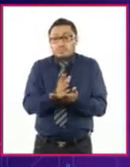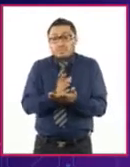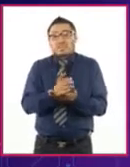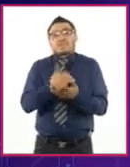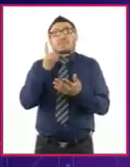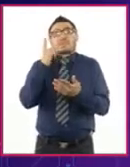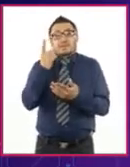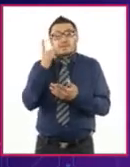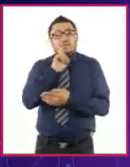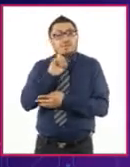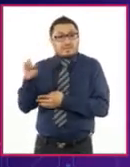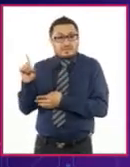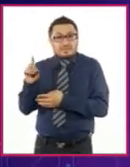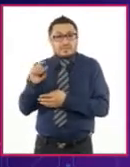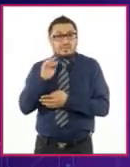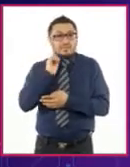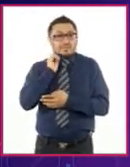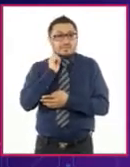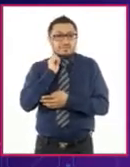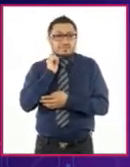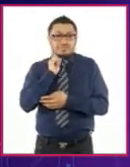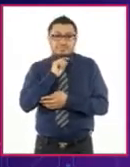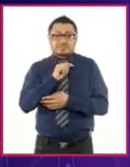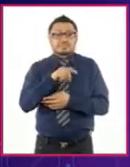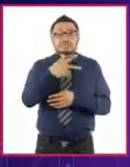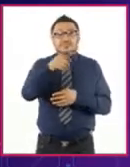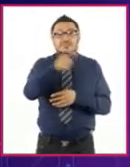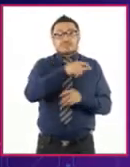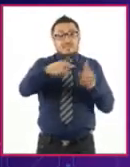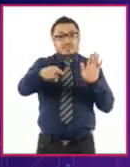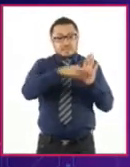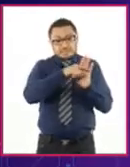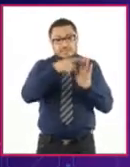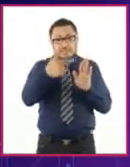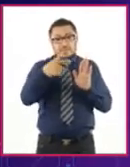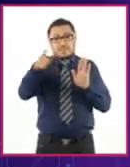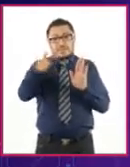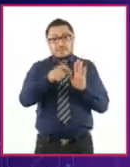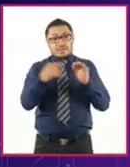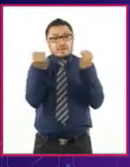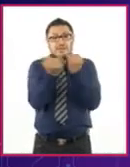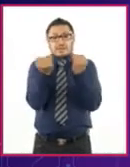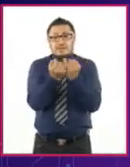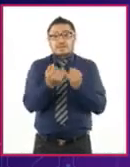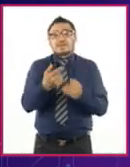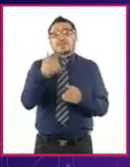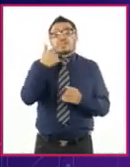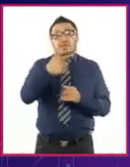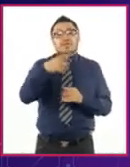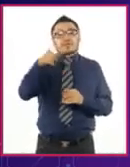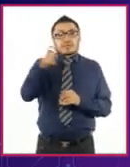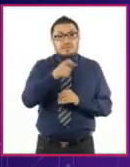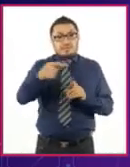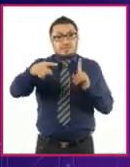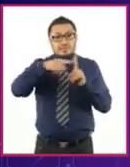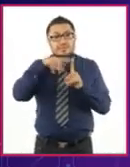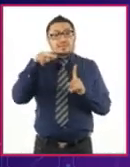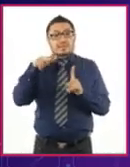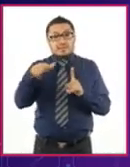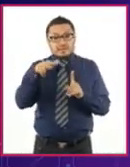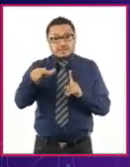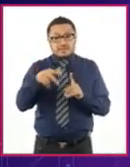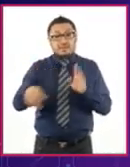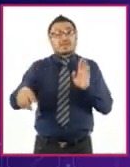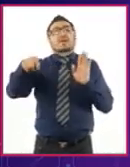derecho. 13x menos 7x es igual a 7x más 18